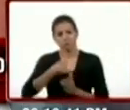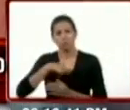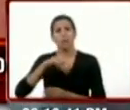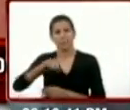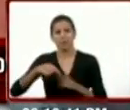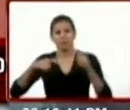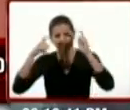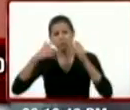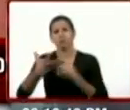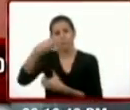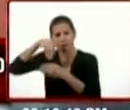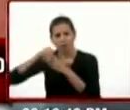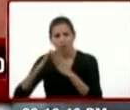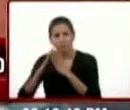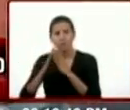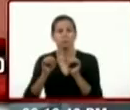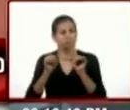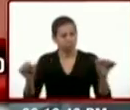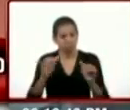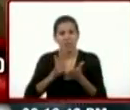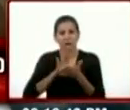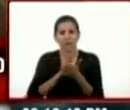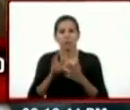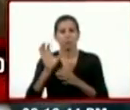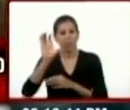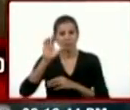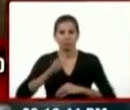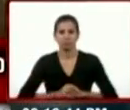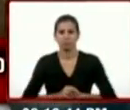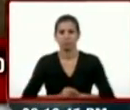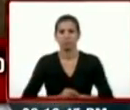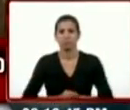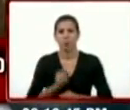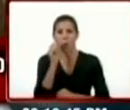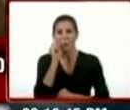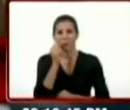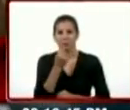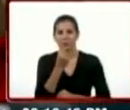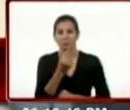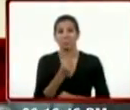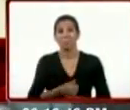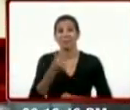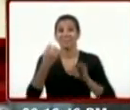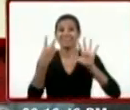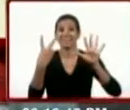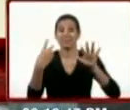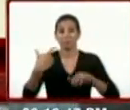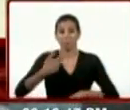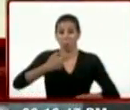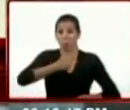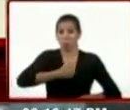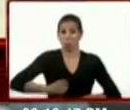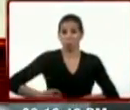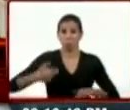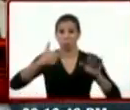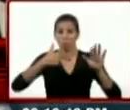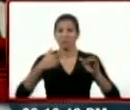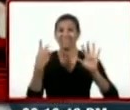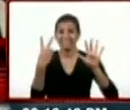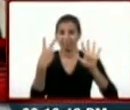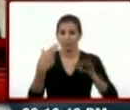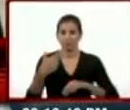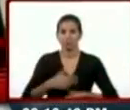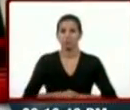para que este país continúe en paz y en armonía. Ender Bastardo recibió más de 7 disparos tras los sucesos violentos generados por